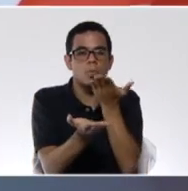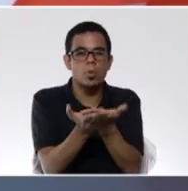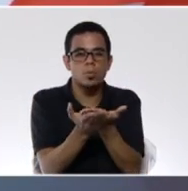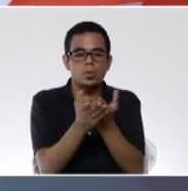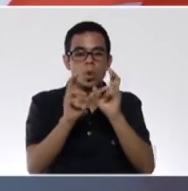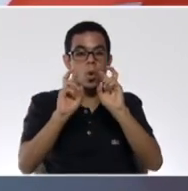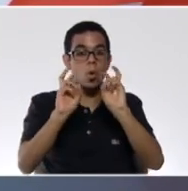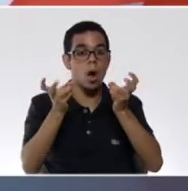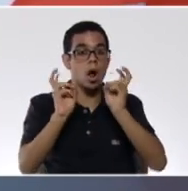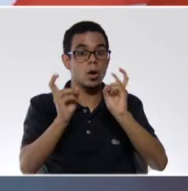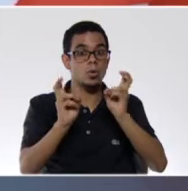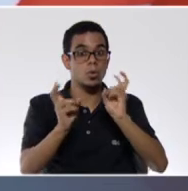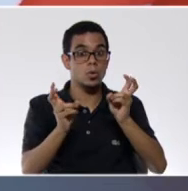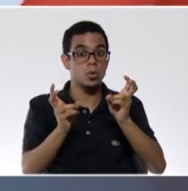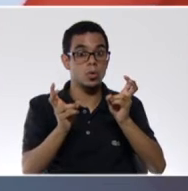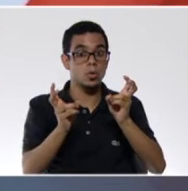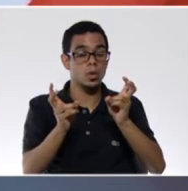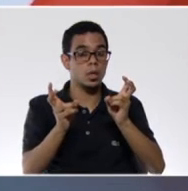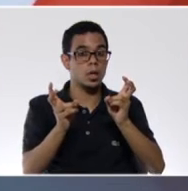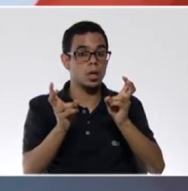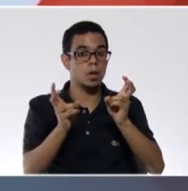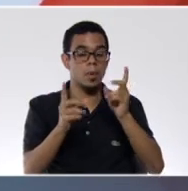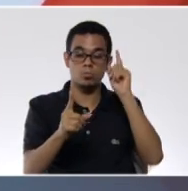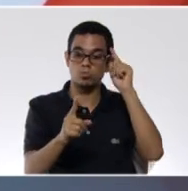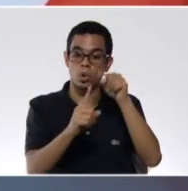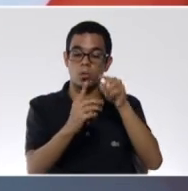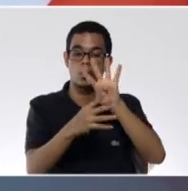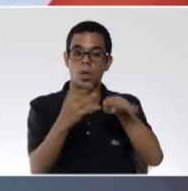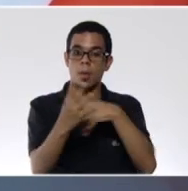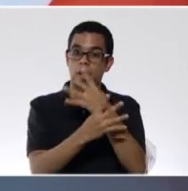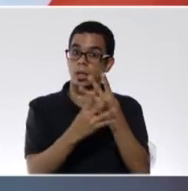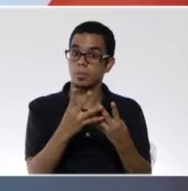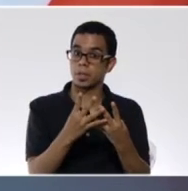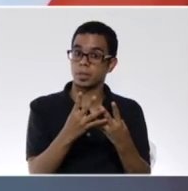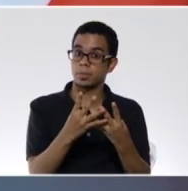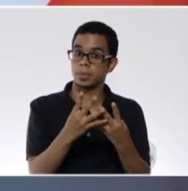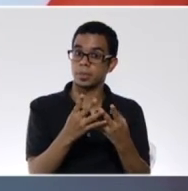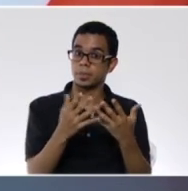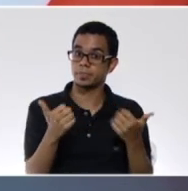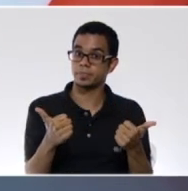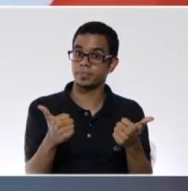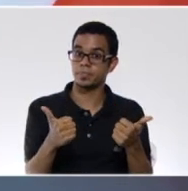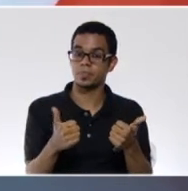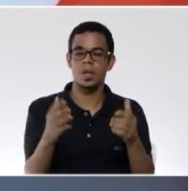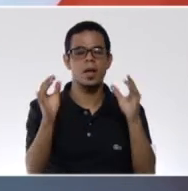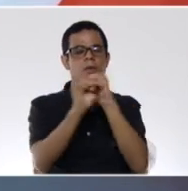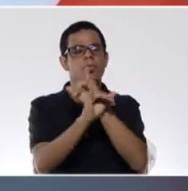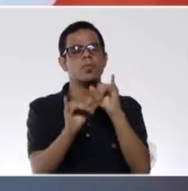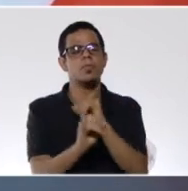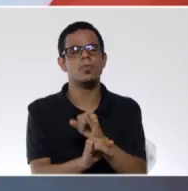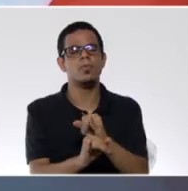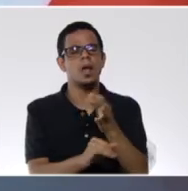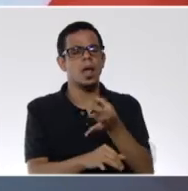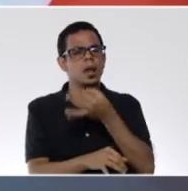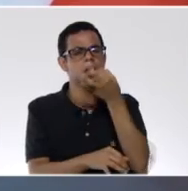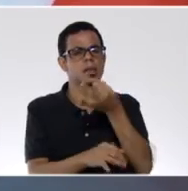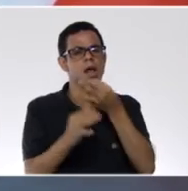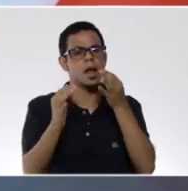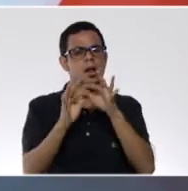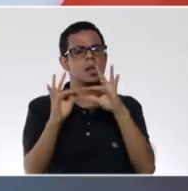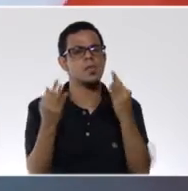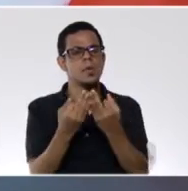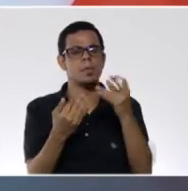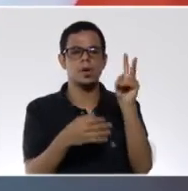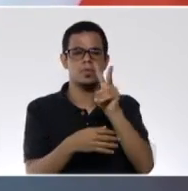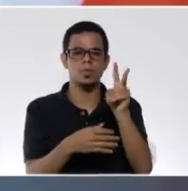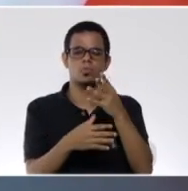referentes teórico-prácticos del área de formación de matemática. Bienvenida, mi profe. Gracias. Feliz tarde, familia venezolana. Un placer compartir con